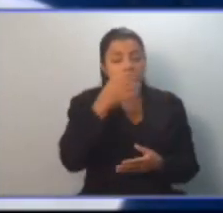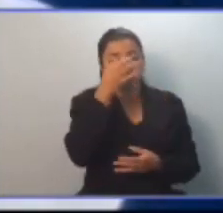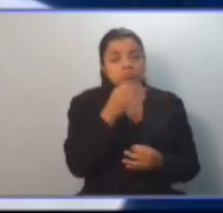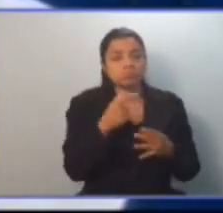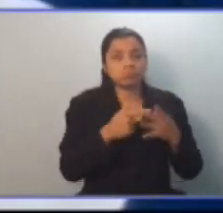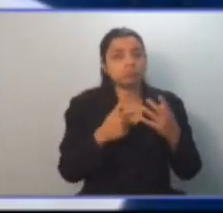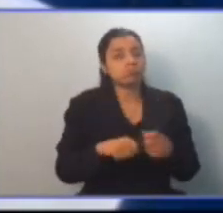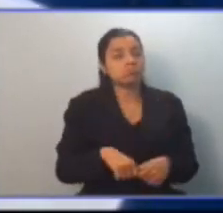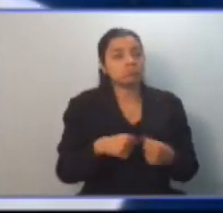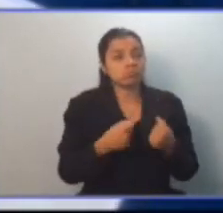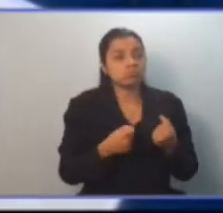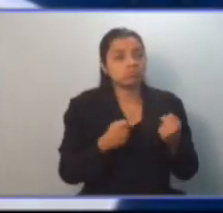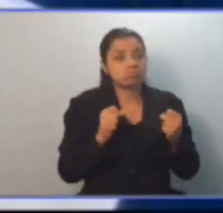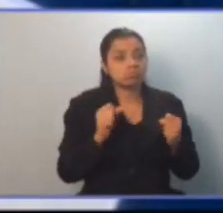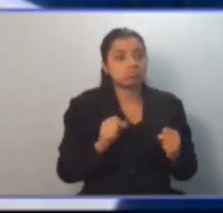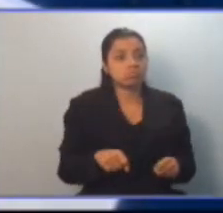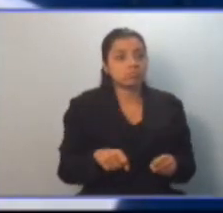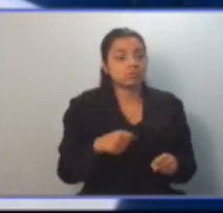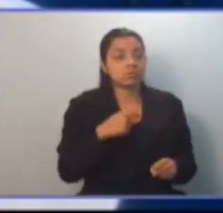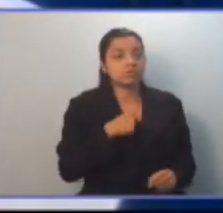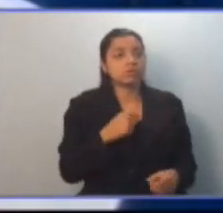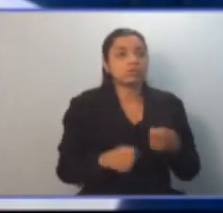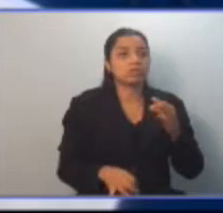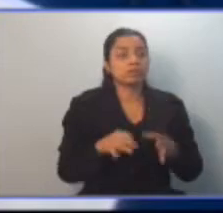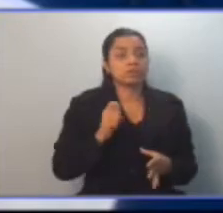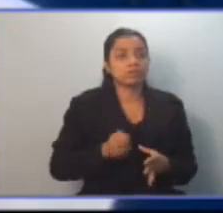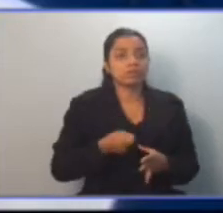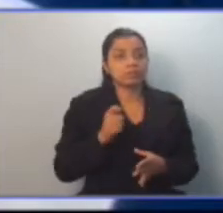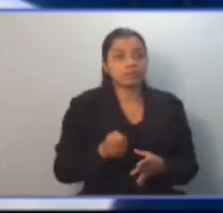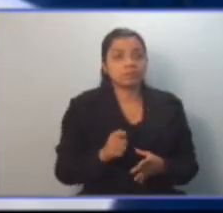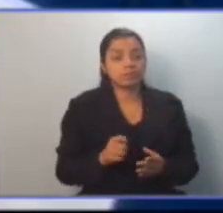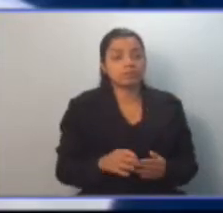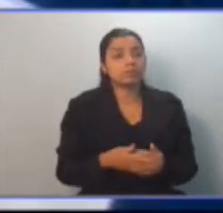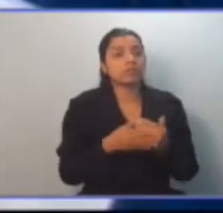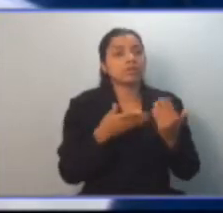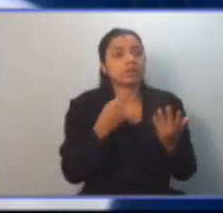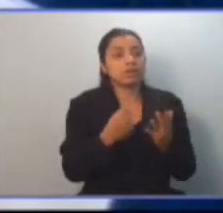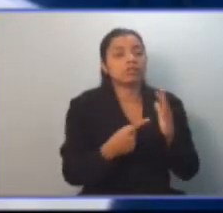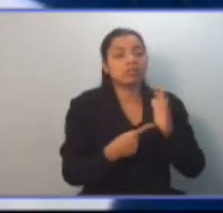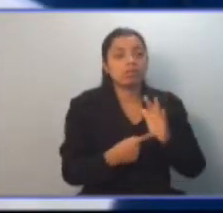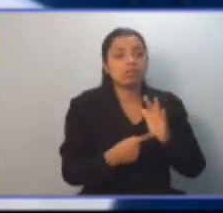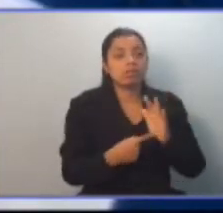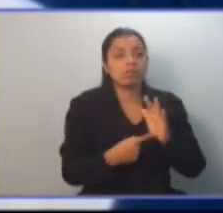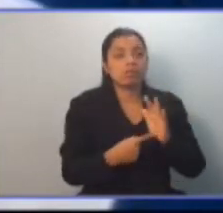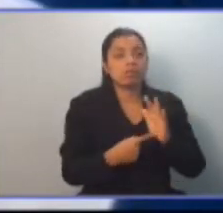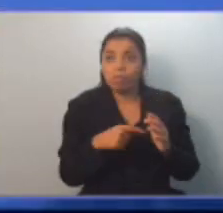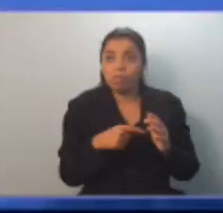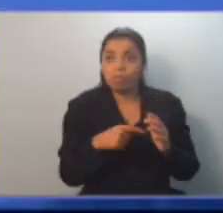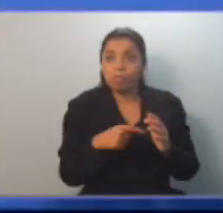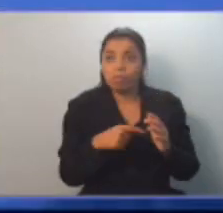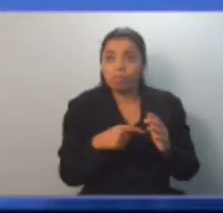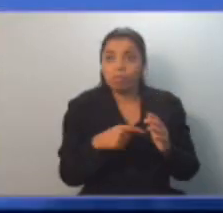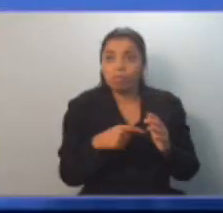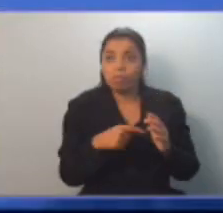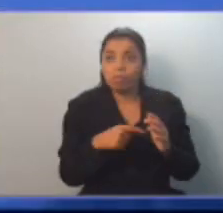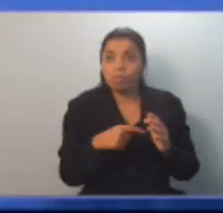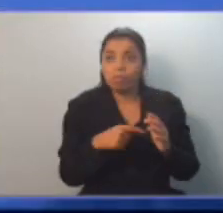organizado, que precisamente soy el juez designado para ocupar ese cargo de parte de la Corte Suprema de